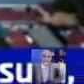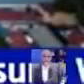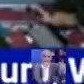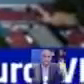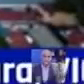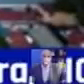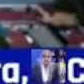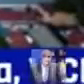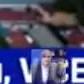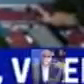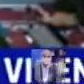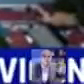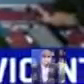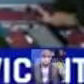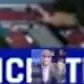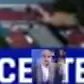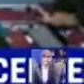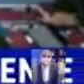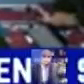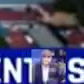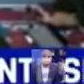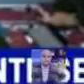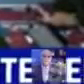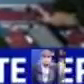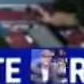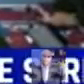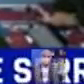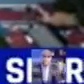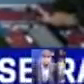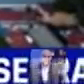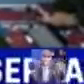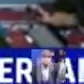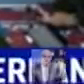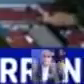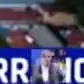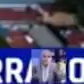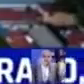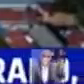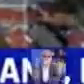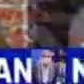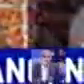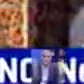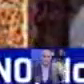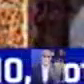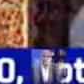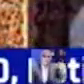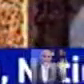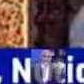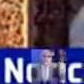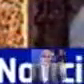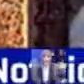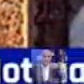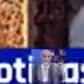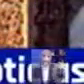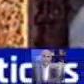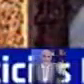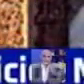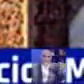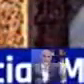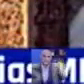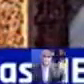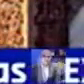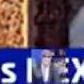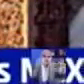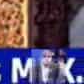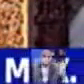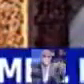de lujo, arrendamiento de inmuebles y gastos en telefonía celular, entre otros rubros. Para aquellos